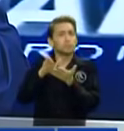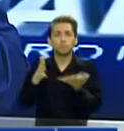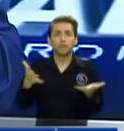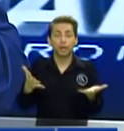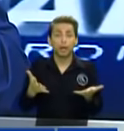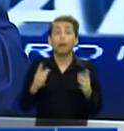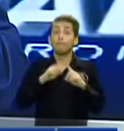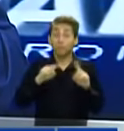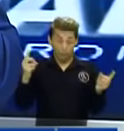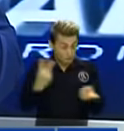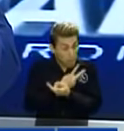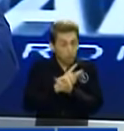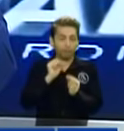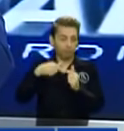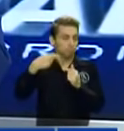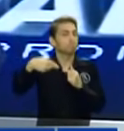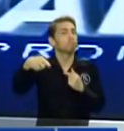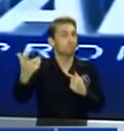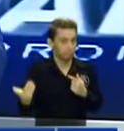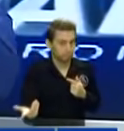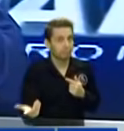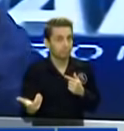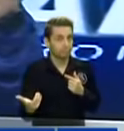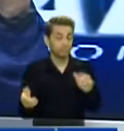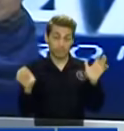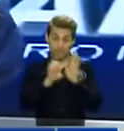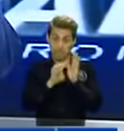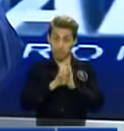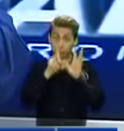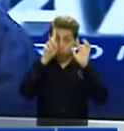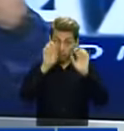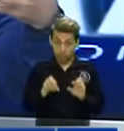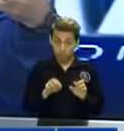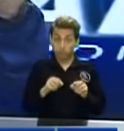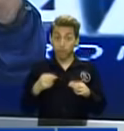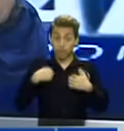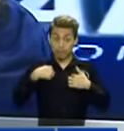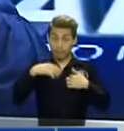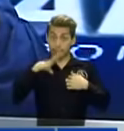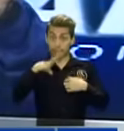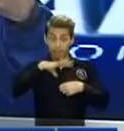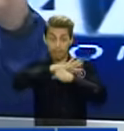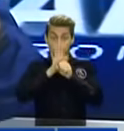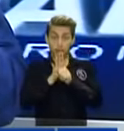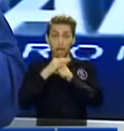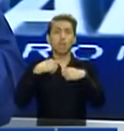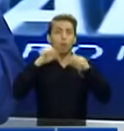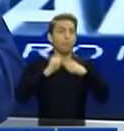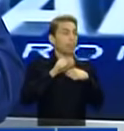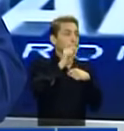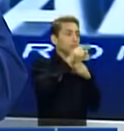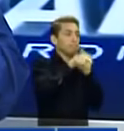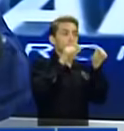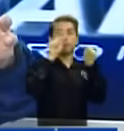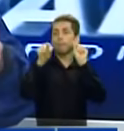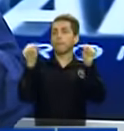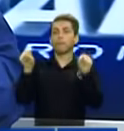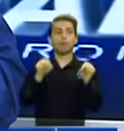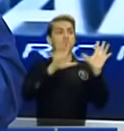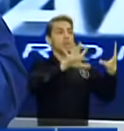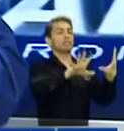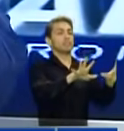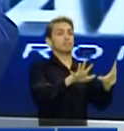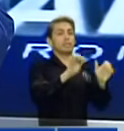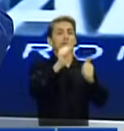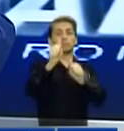venir, porque una persona infectada puede contaminar a N personas, a 10, 15, 20, 30. Por ejemplo,